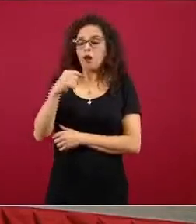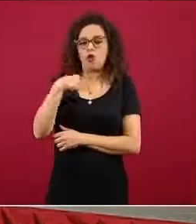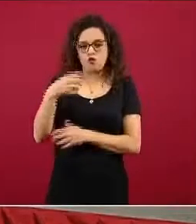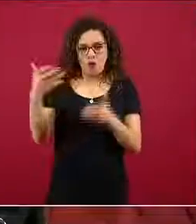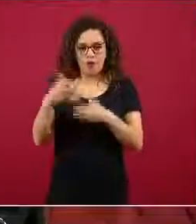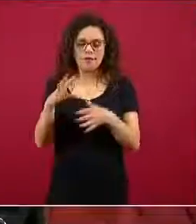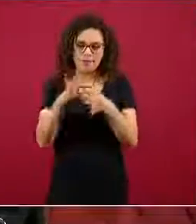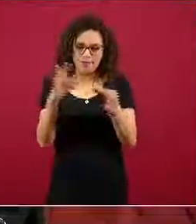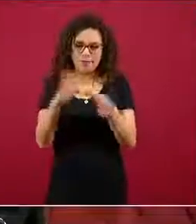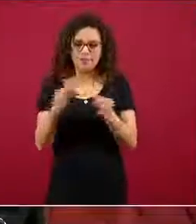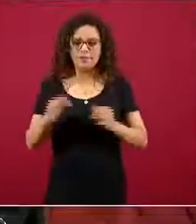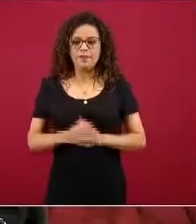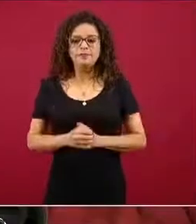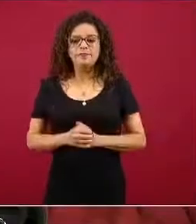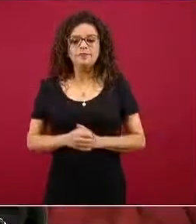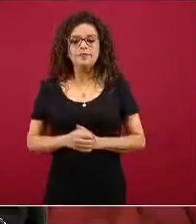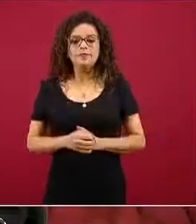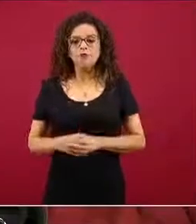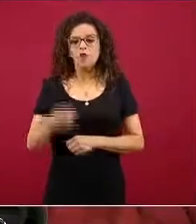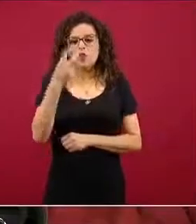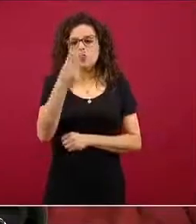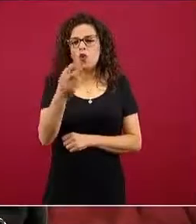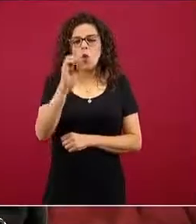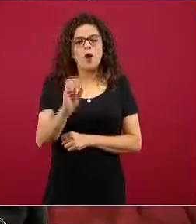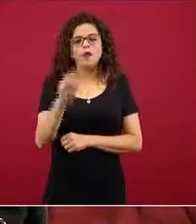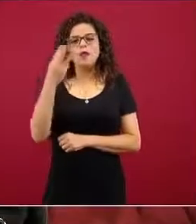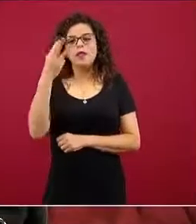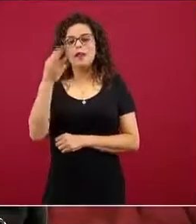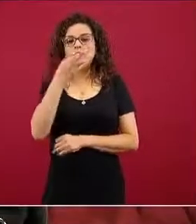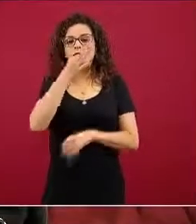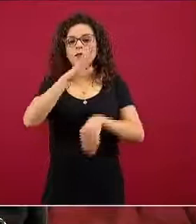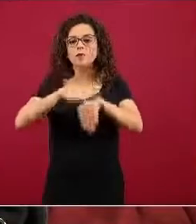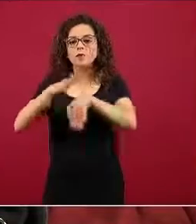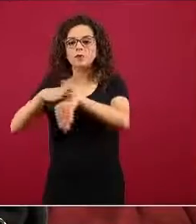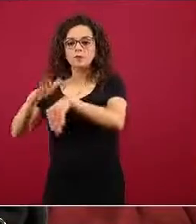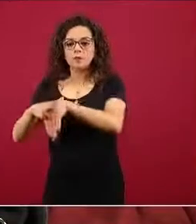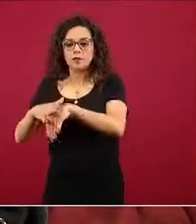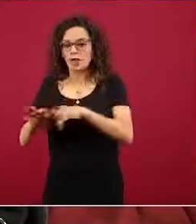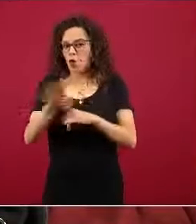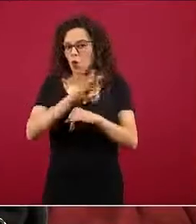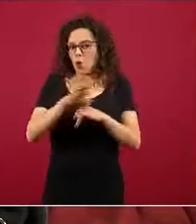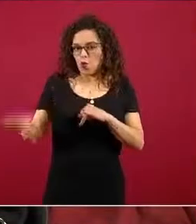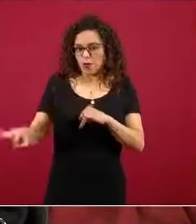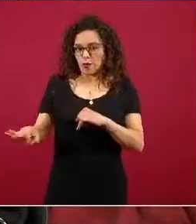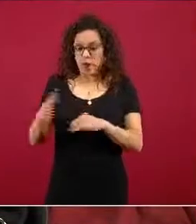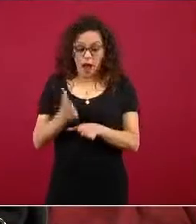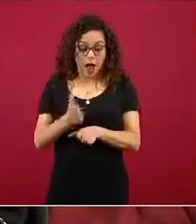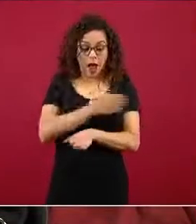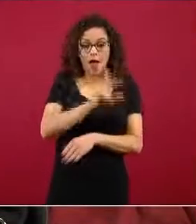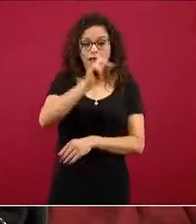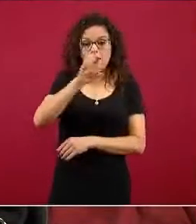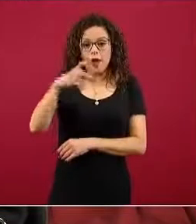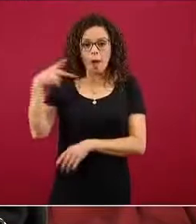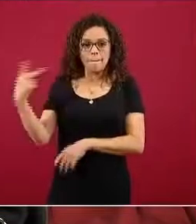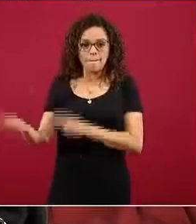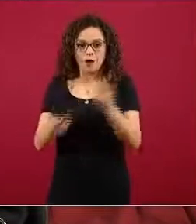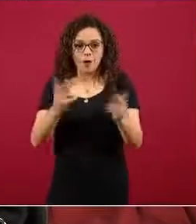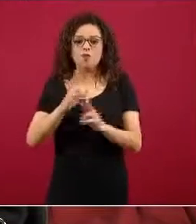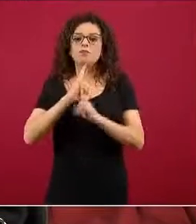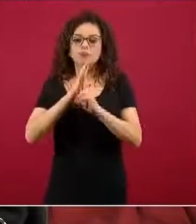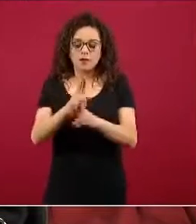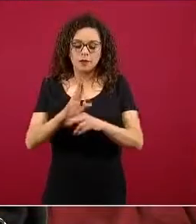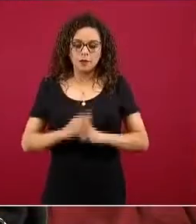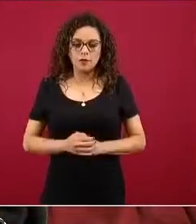Solamente para 2 o 3 mensajes finales antes de pasar a preguntas y después permitir que el doctor López-Gatell presente